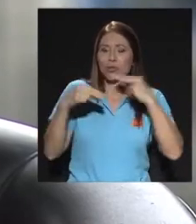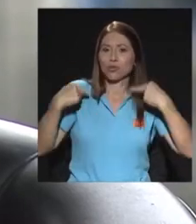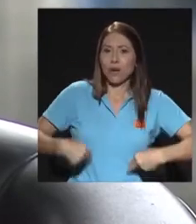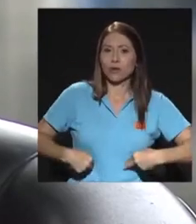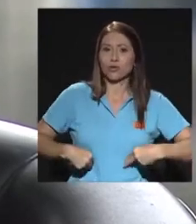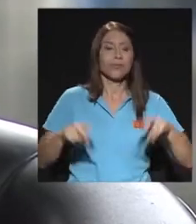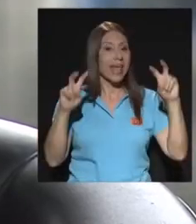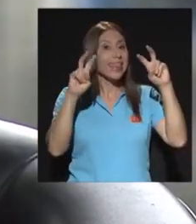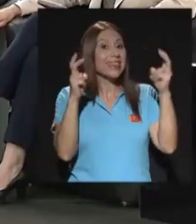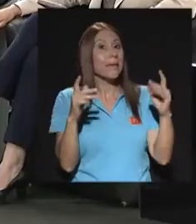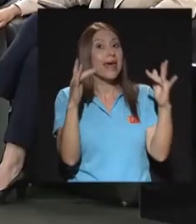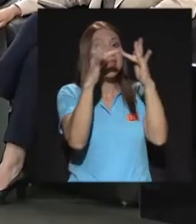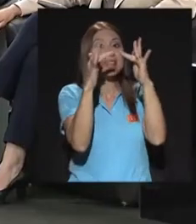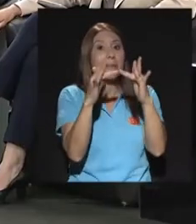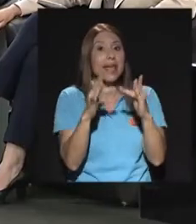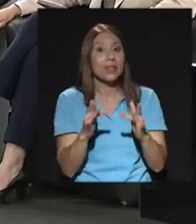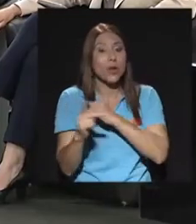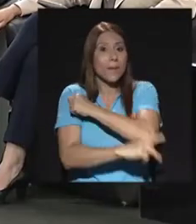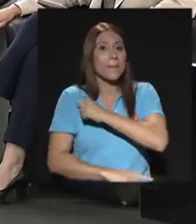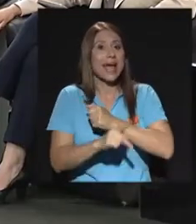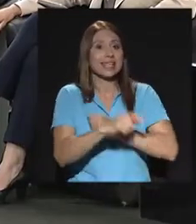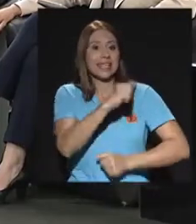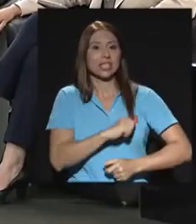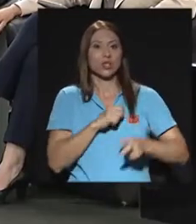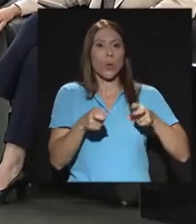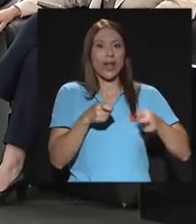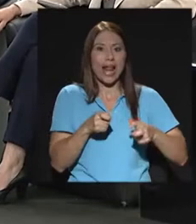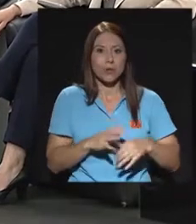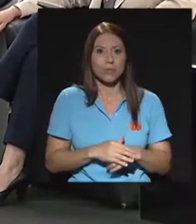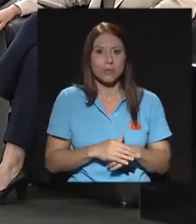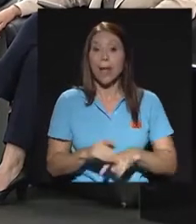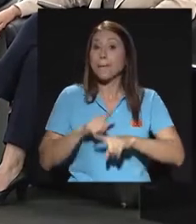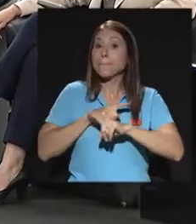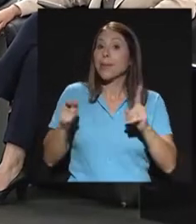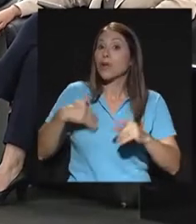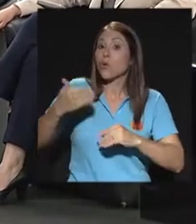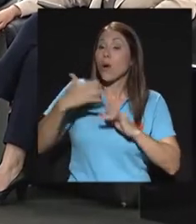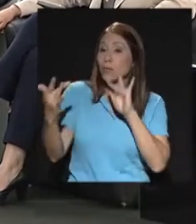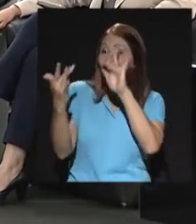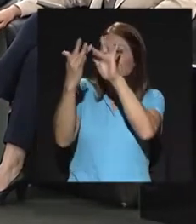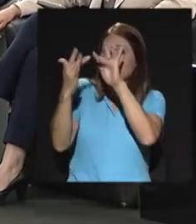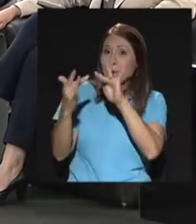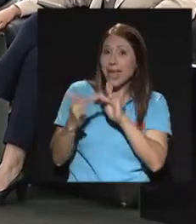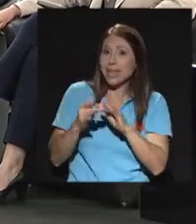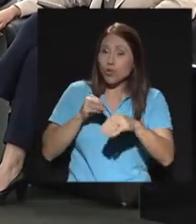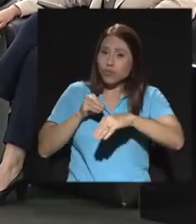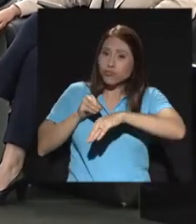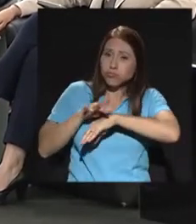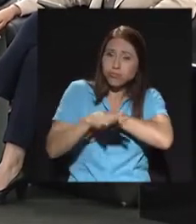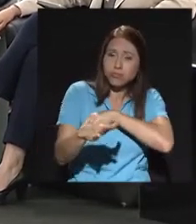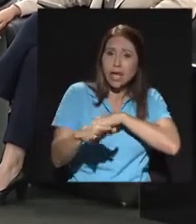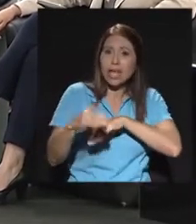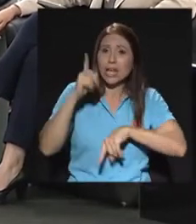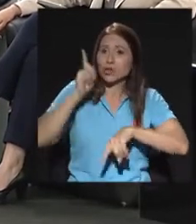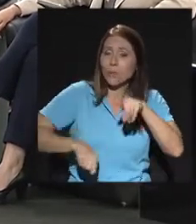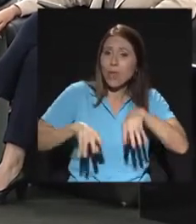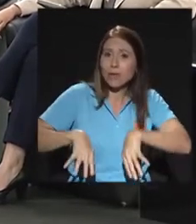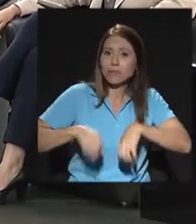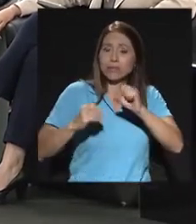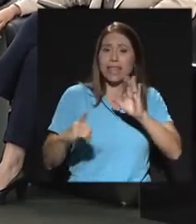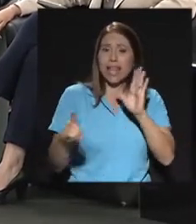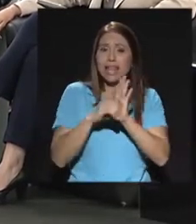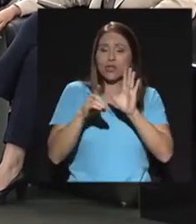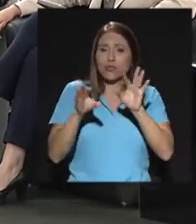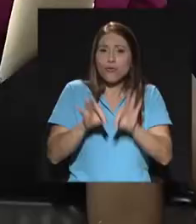el país es soberano. Bueno, pero cuando el espectro incide en el ejercicio de derechos fundamentales como la libertad de